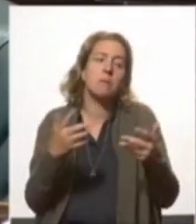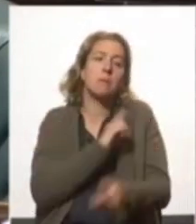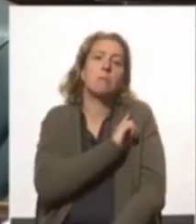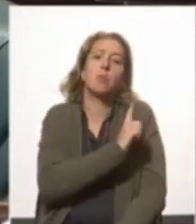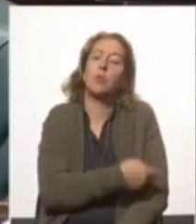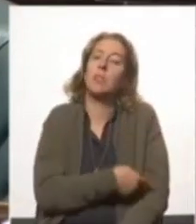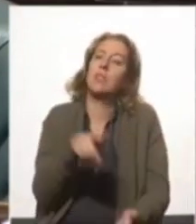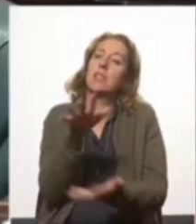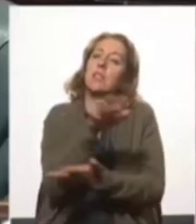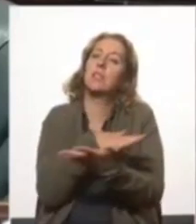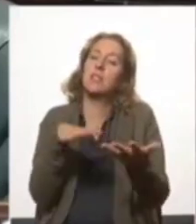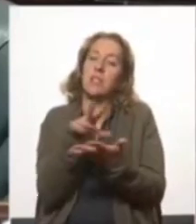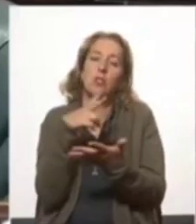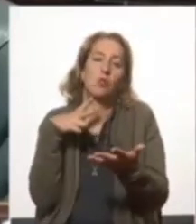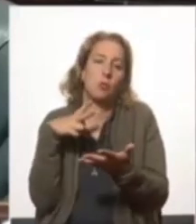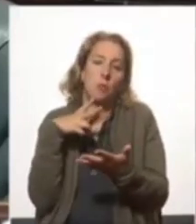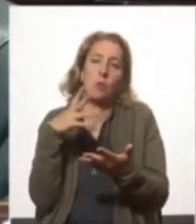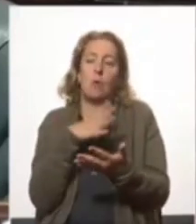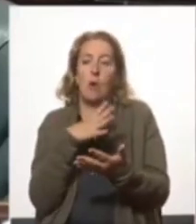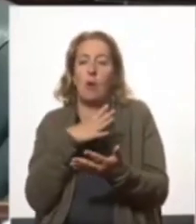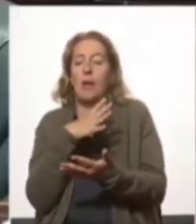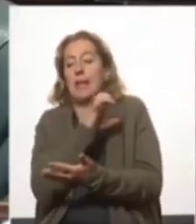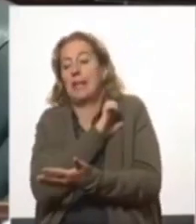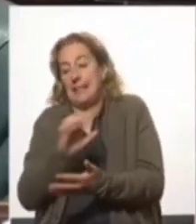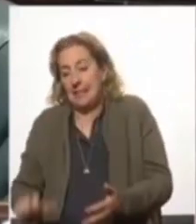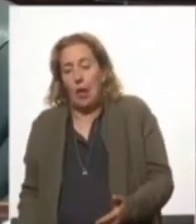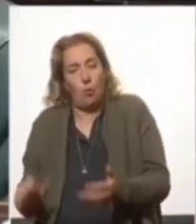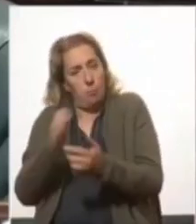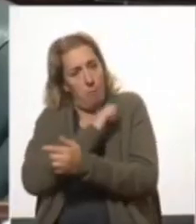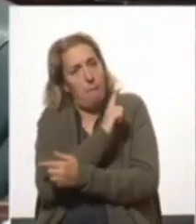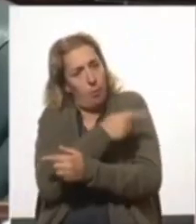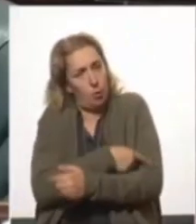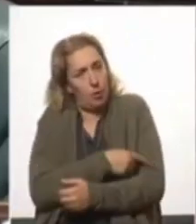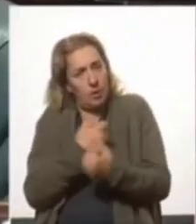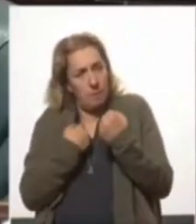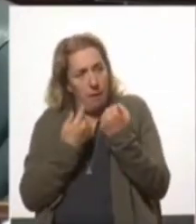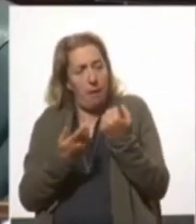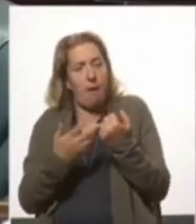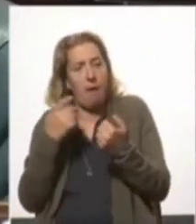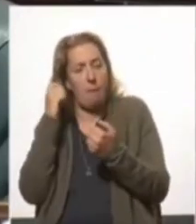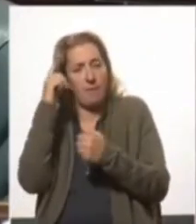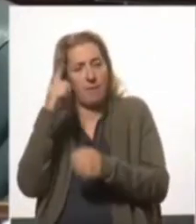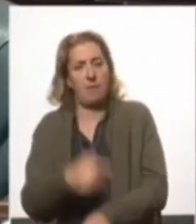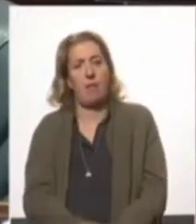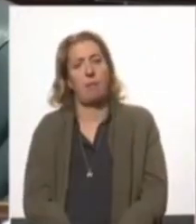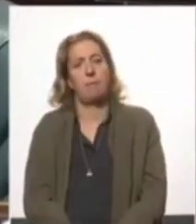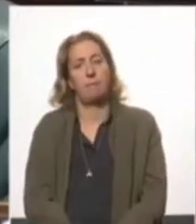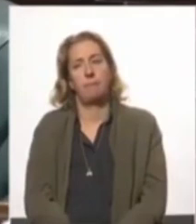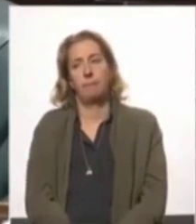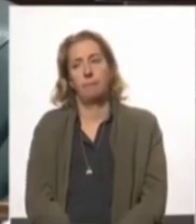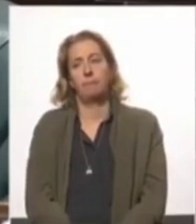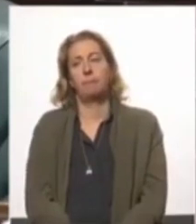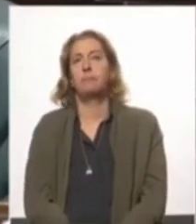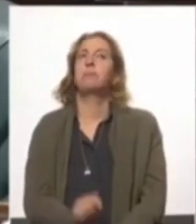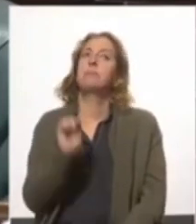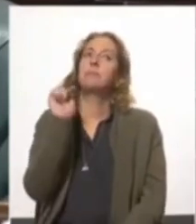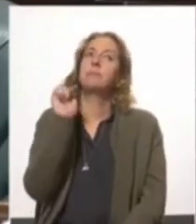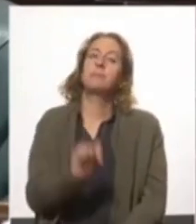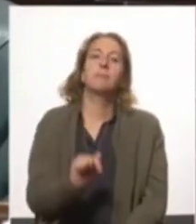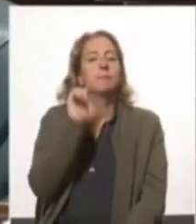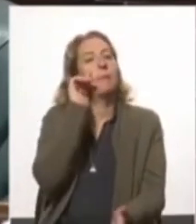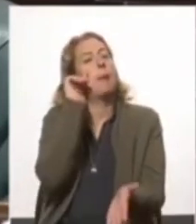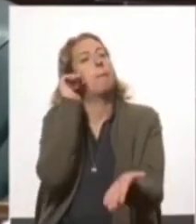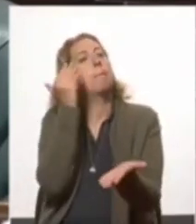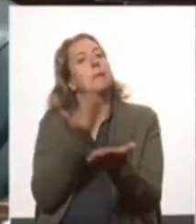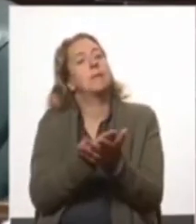privado cuando hay estados también más potentes, con más capacidades. Acá se plantea